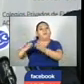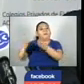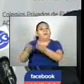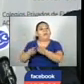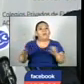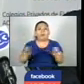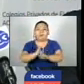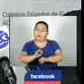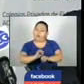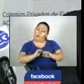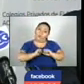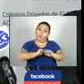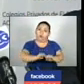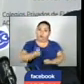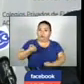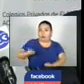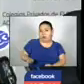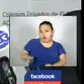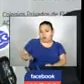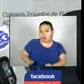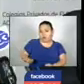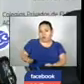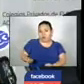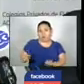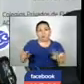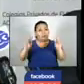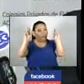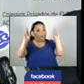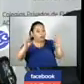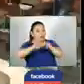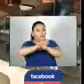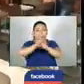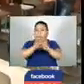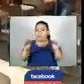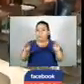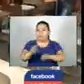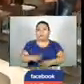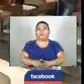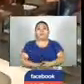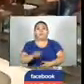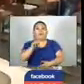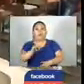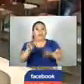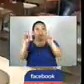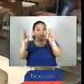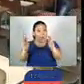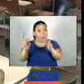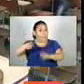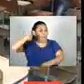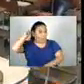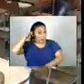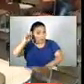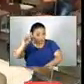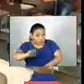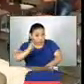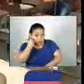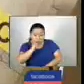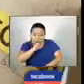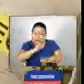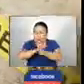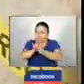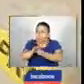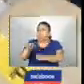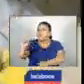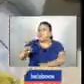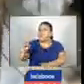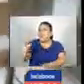hemos tenido fallecimientos de estudiantes por casos de contagios de COVID. Respecto a casos positivos en docentes, agrega que es un